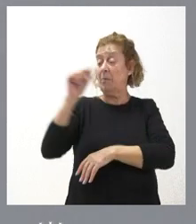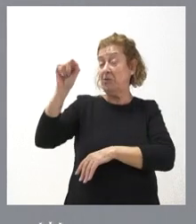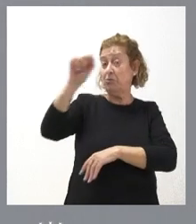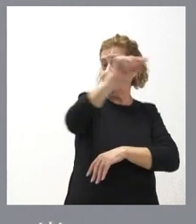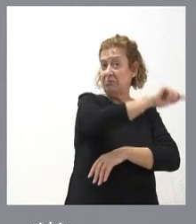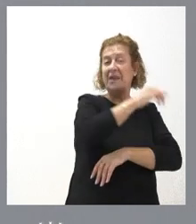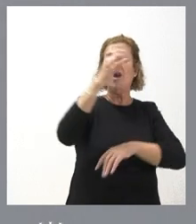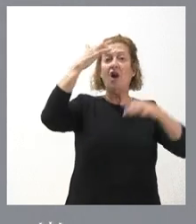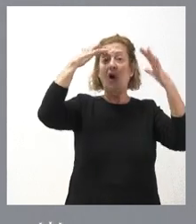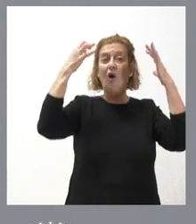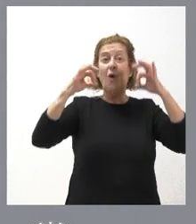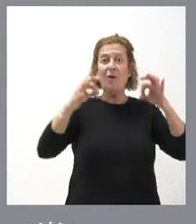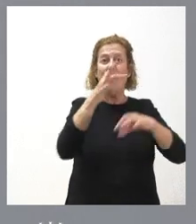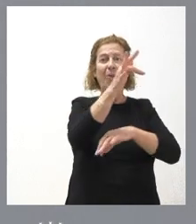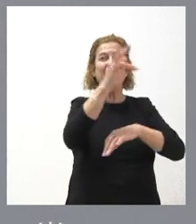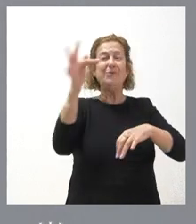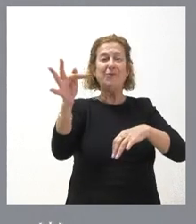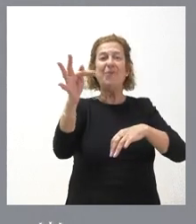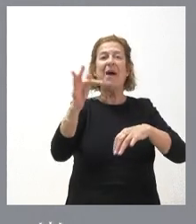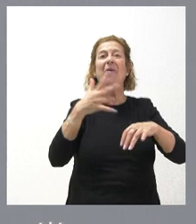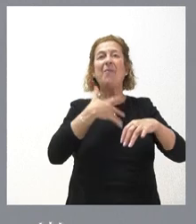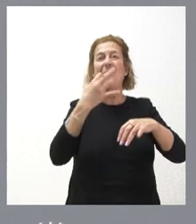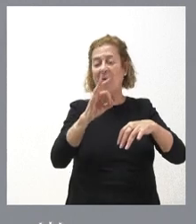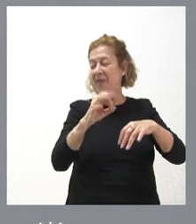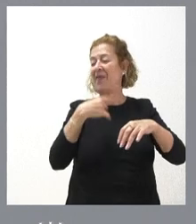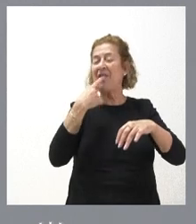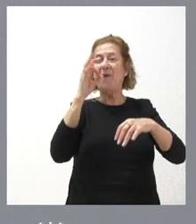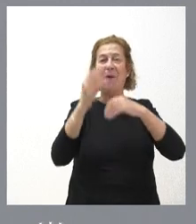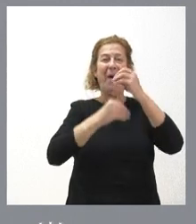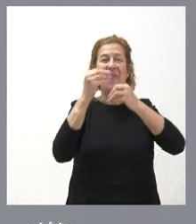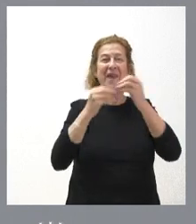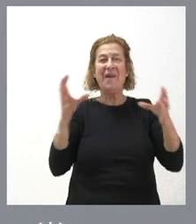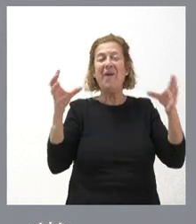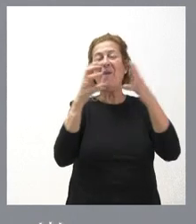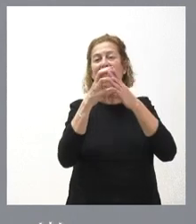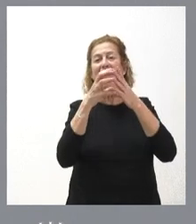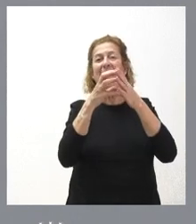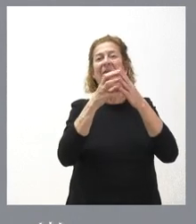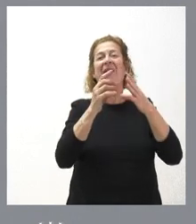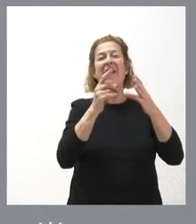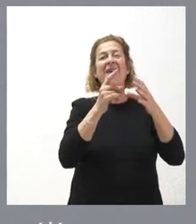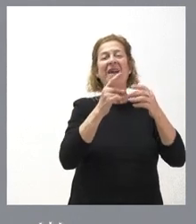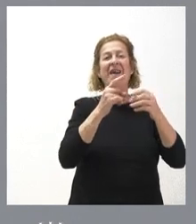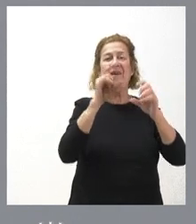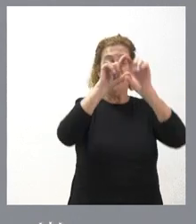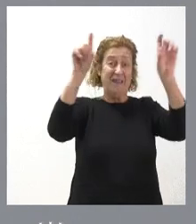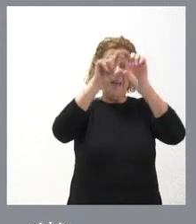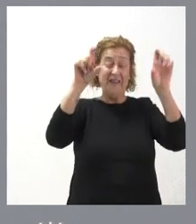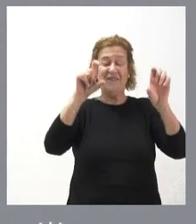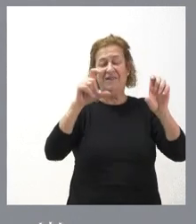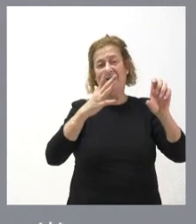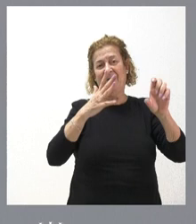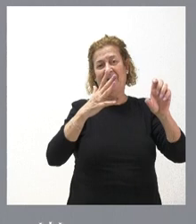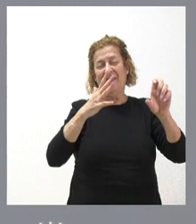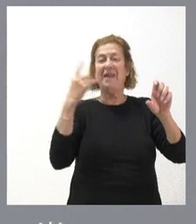lógicamente suman a lo que puedan decir hacer el conjunto de las entidades locales